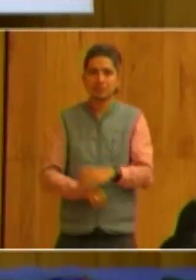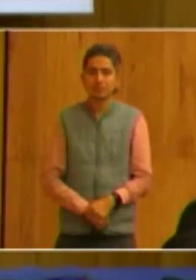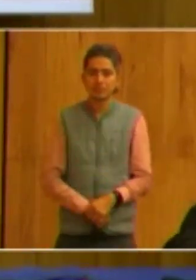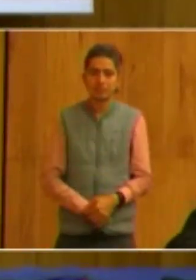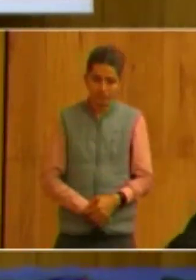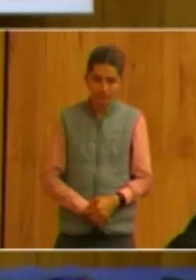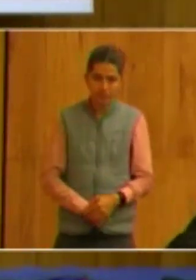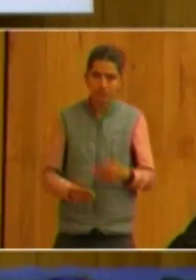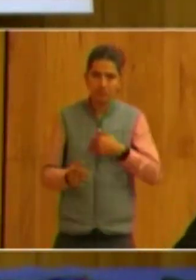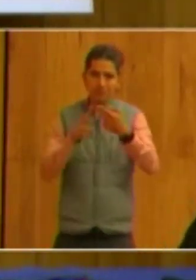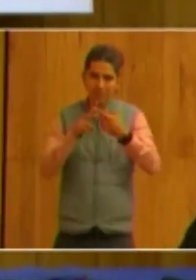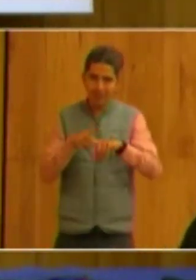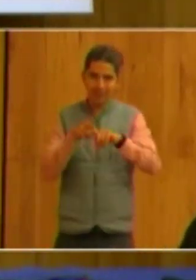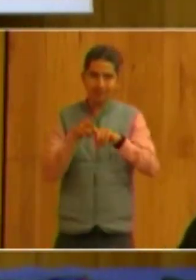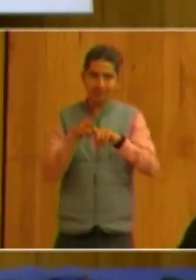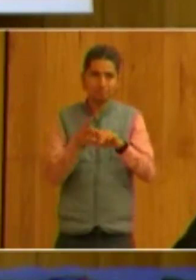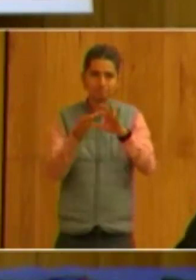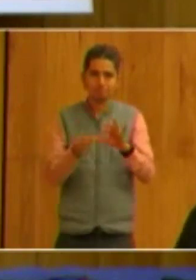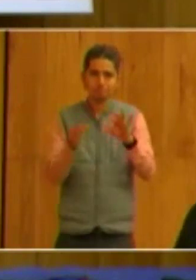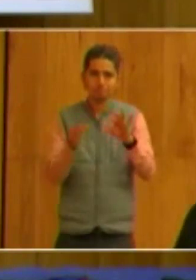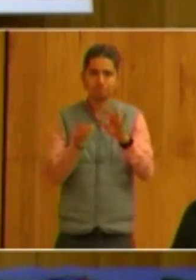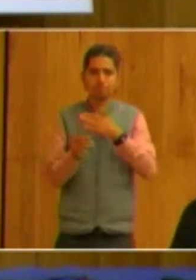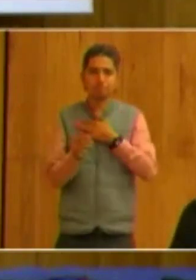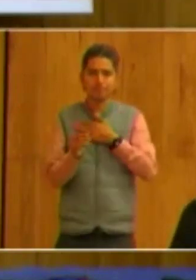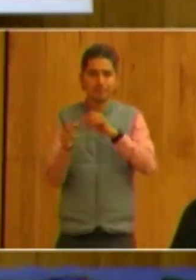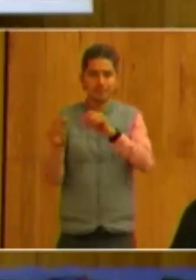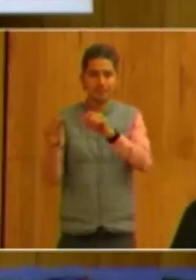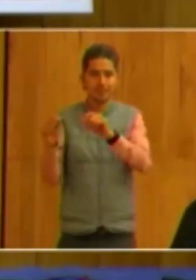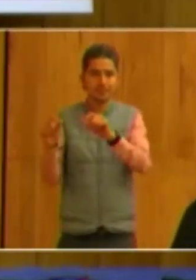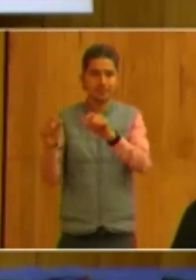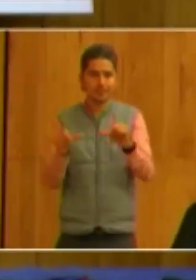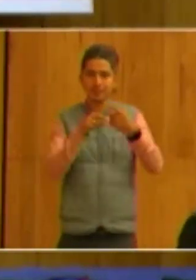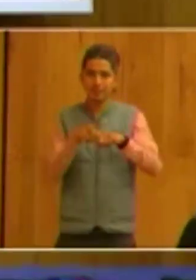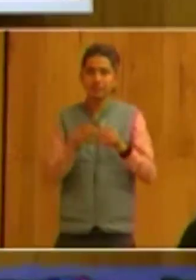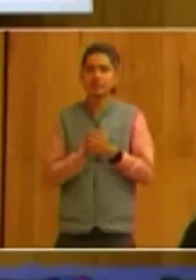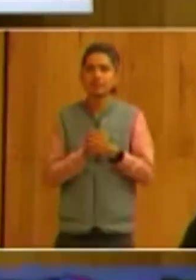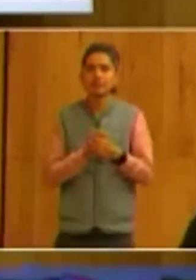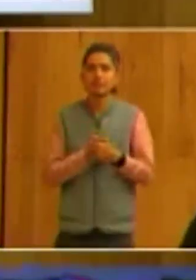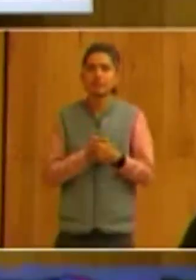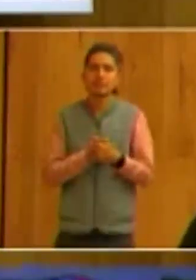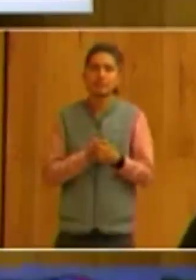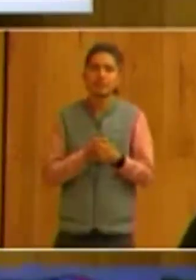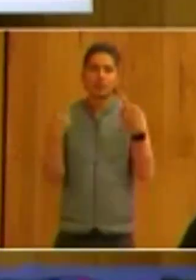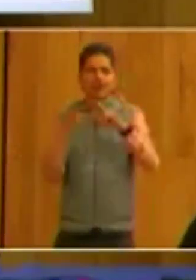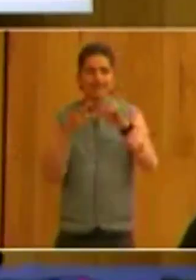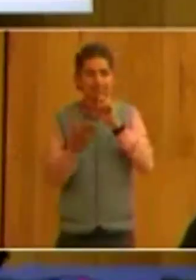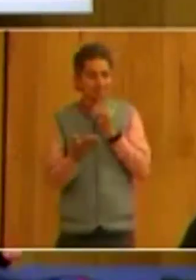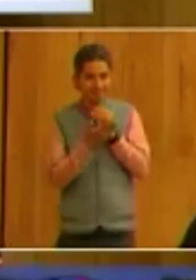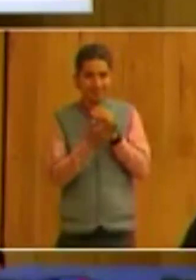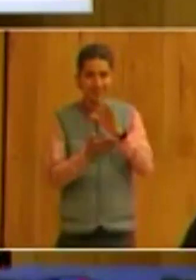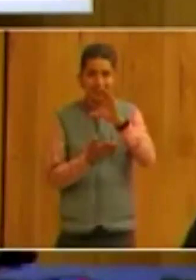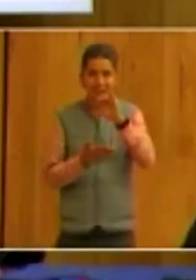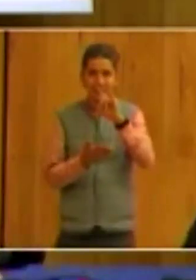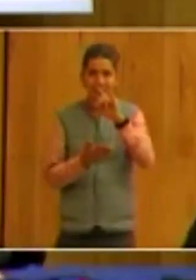Bueno, voy iniciando con mi presentación. La maestra Citlali, a quien agradezco